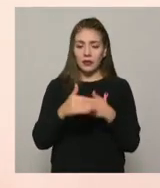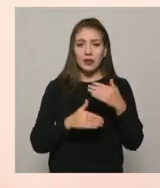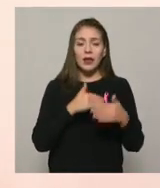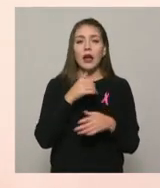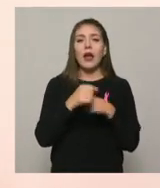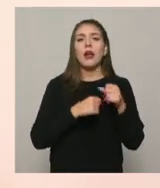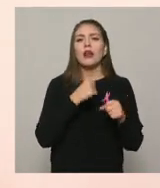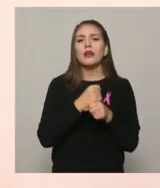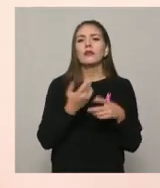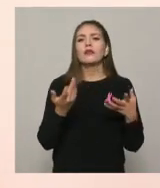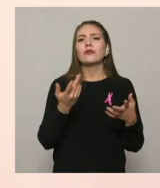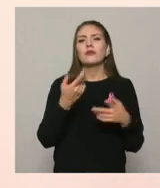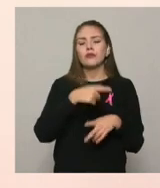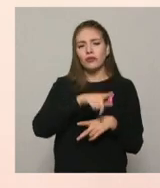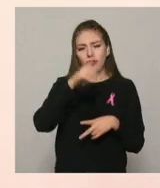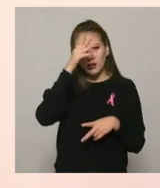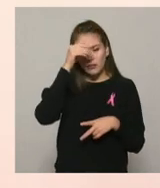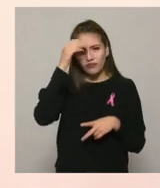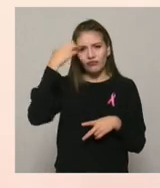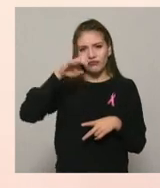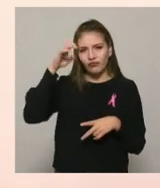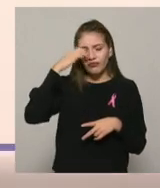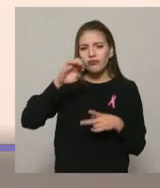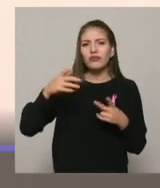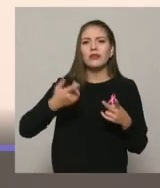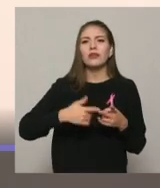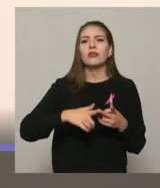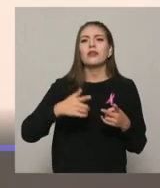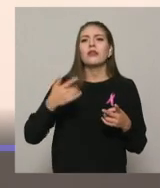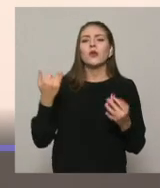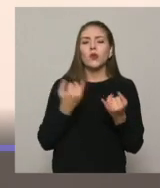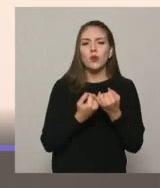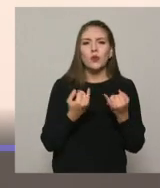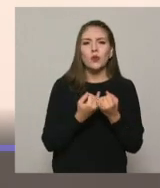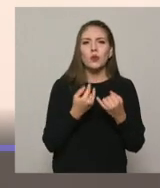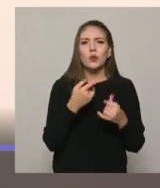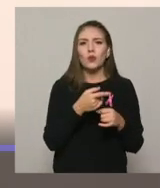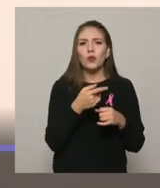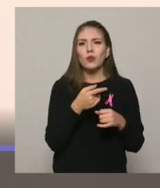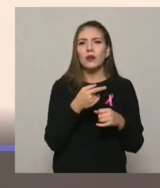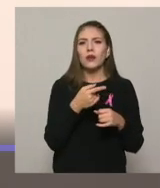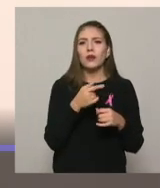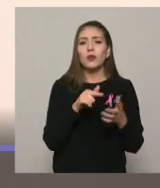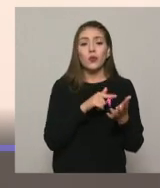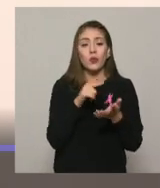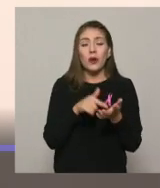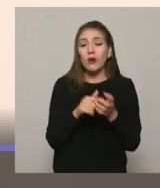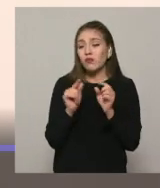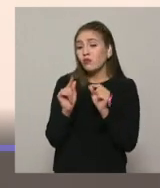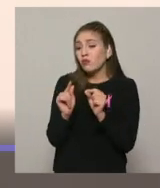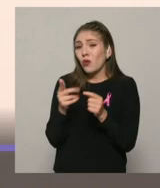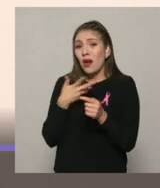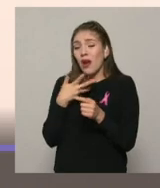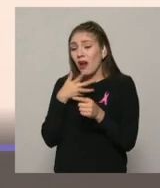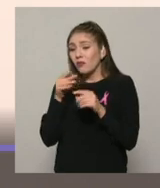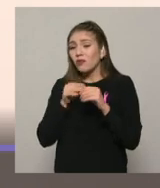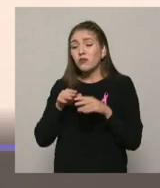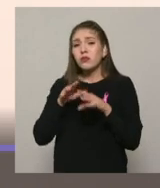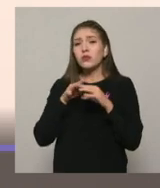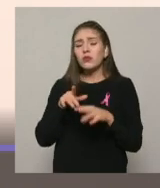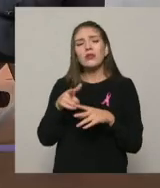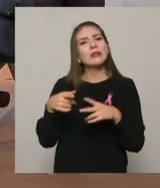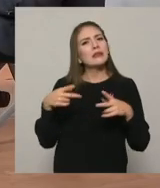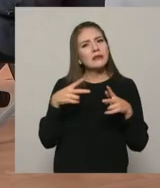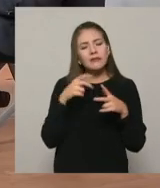experiencia, con el ensayo y el error, con estar peleando cotidianamente esos pocos espacios que hay en los medios. Así es.